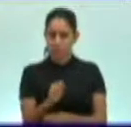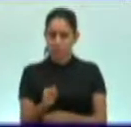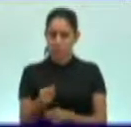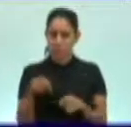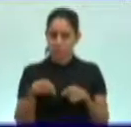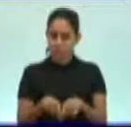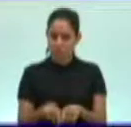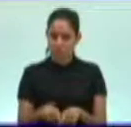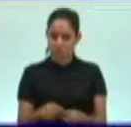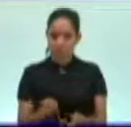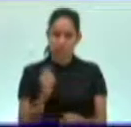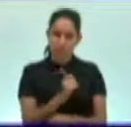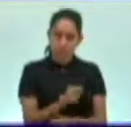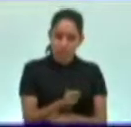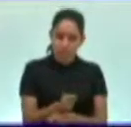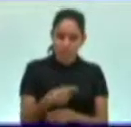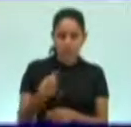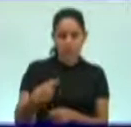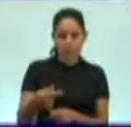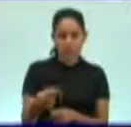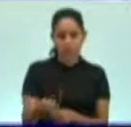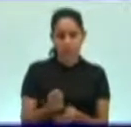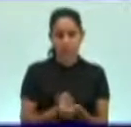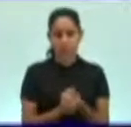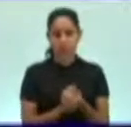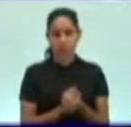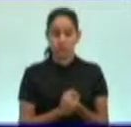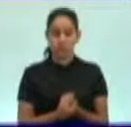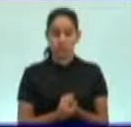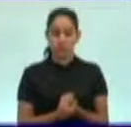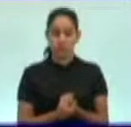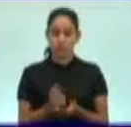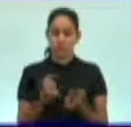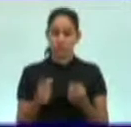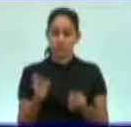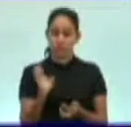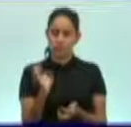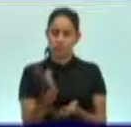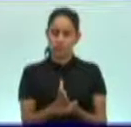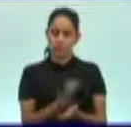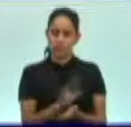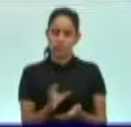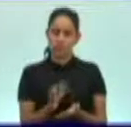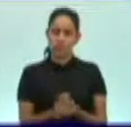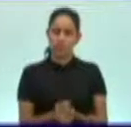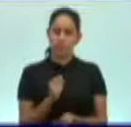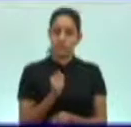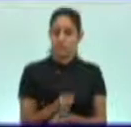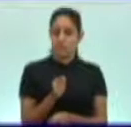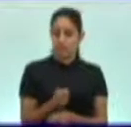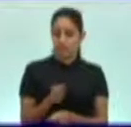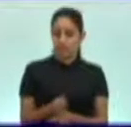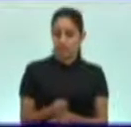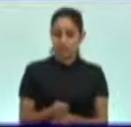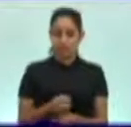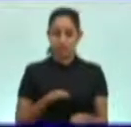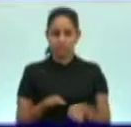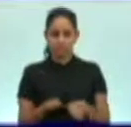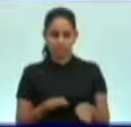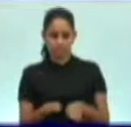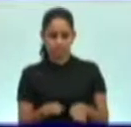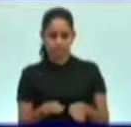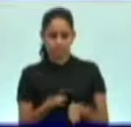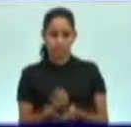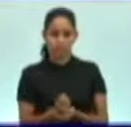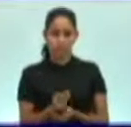acompañan en cada una de las instituciones educativas pues enseñen, preparen